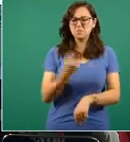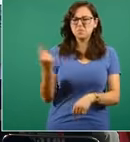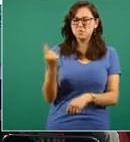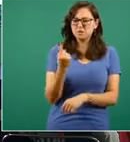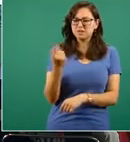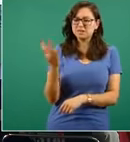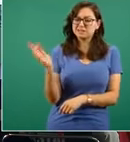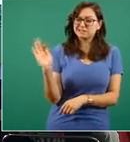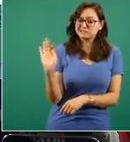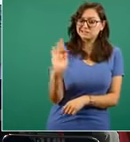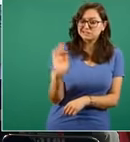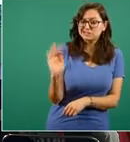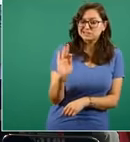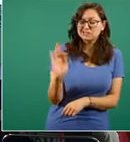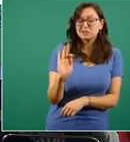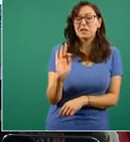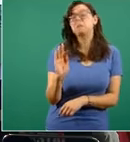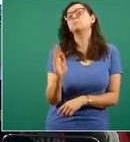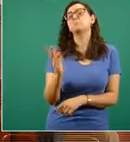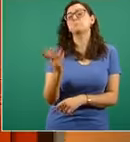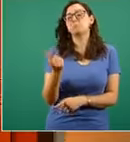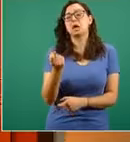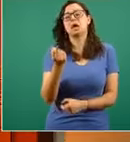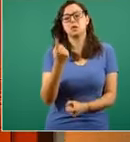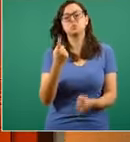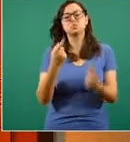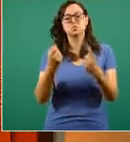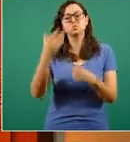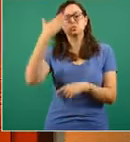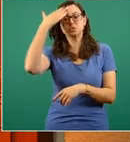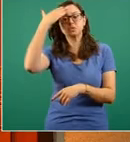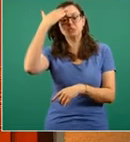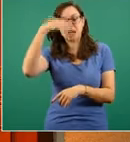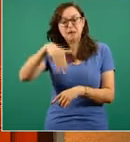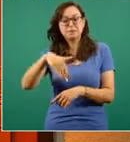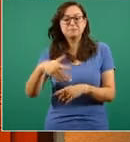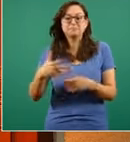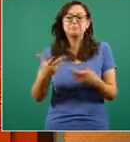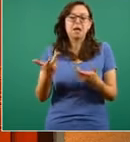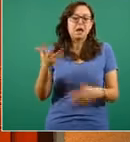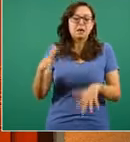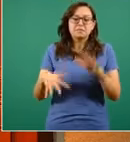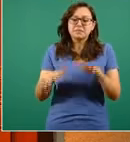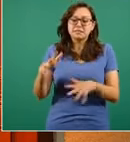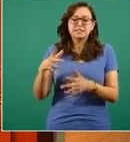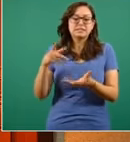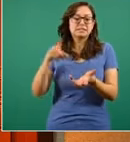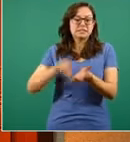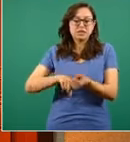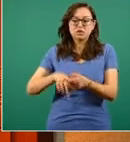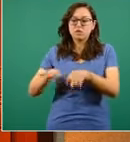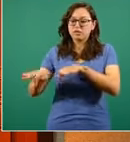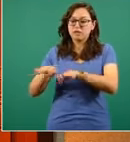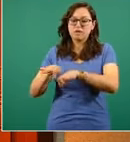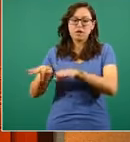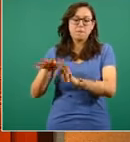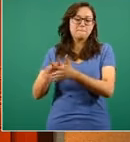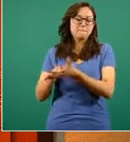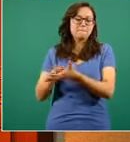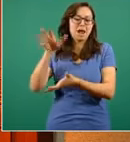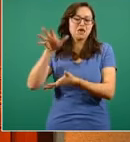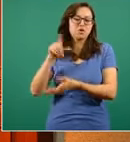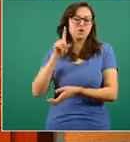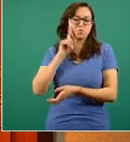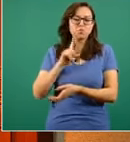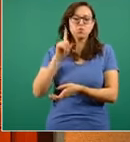a lo que igual y muchos conocemos, que es igual que hay mucha más personal de profesionales de la salud, que son mujeres, sobre